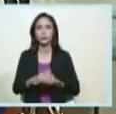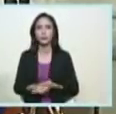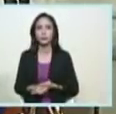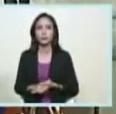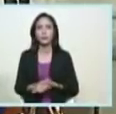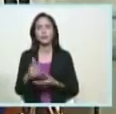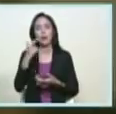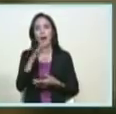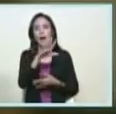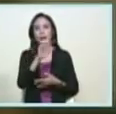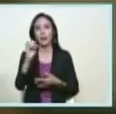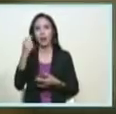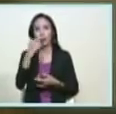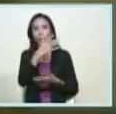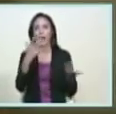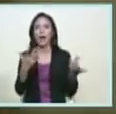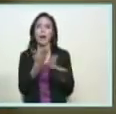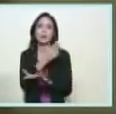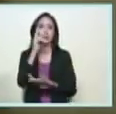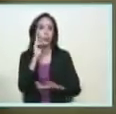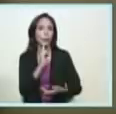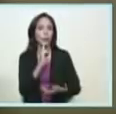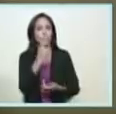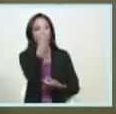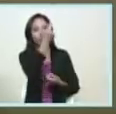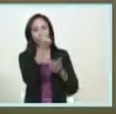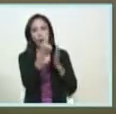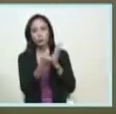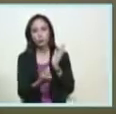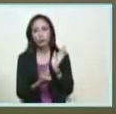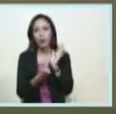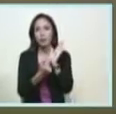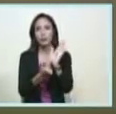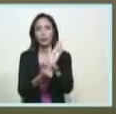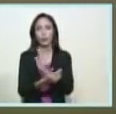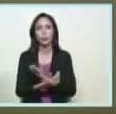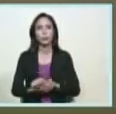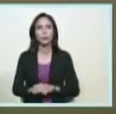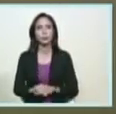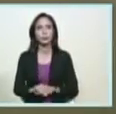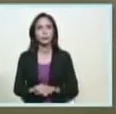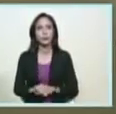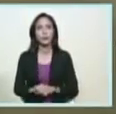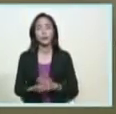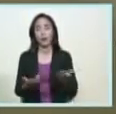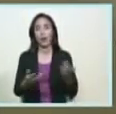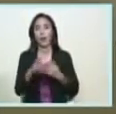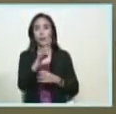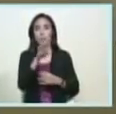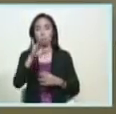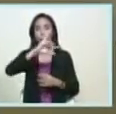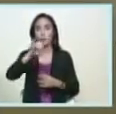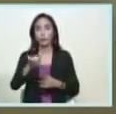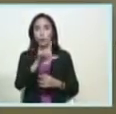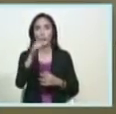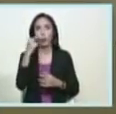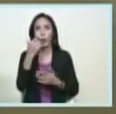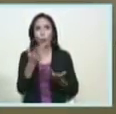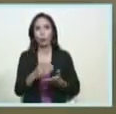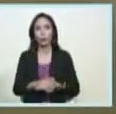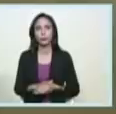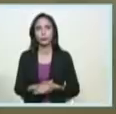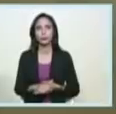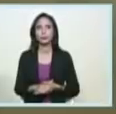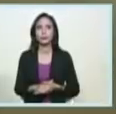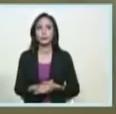con nuestro gran libertador simón bolívar y el rostro que un 24 de julio del año 2011